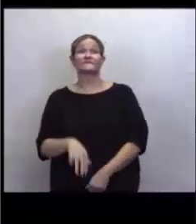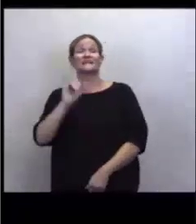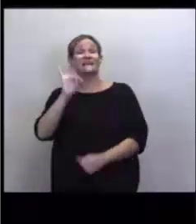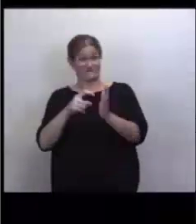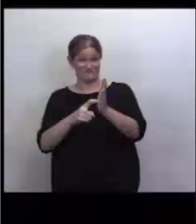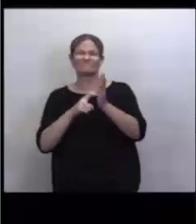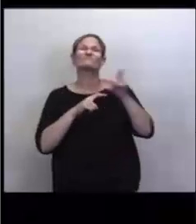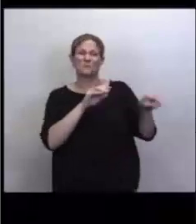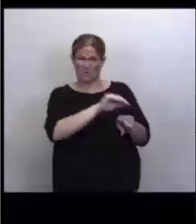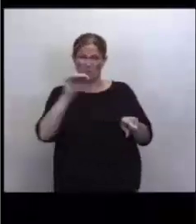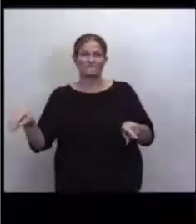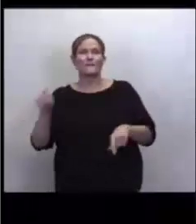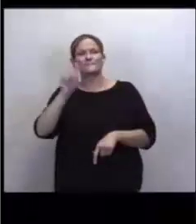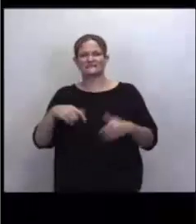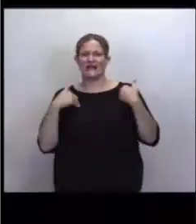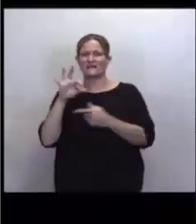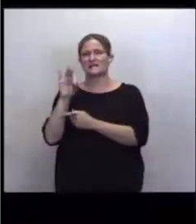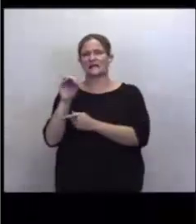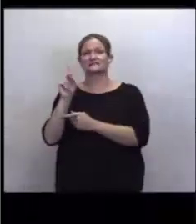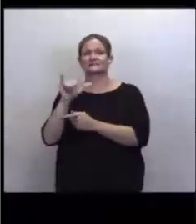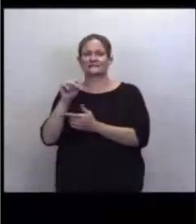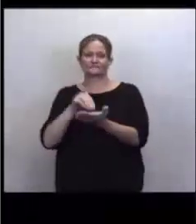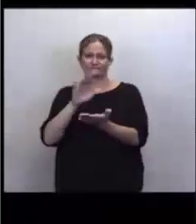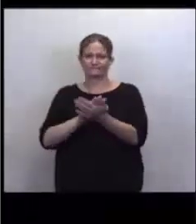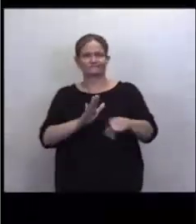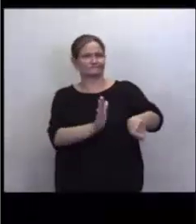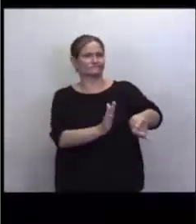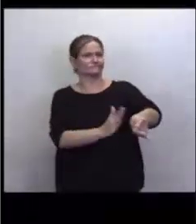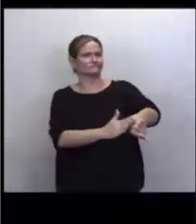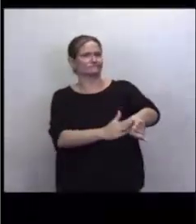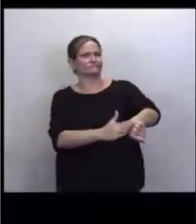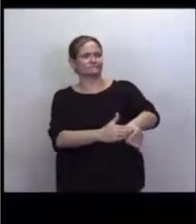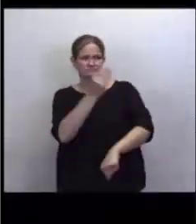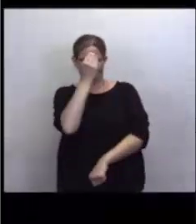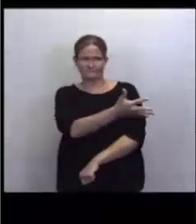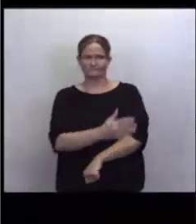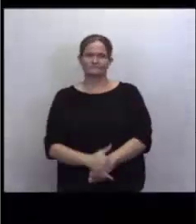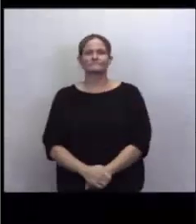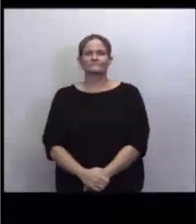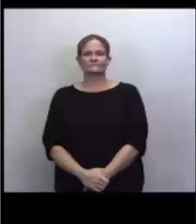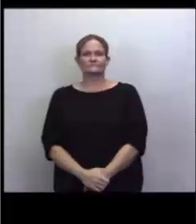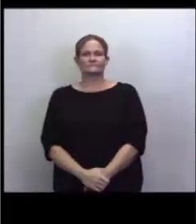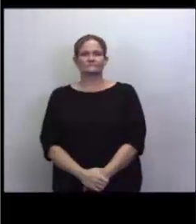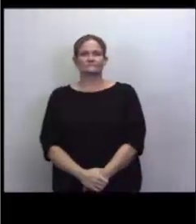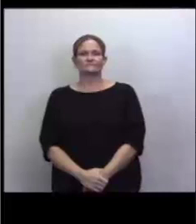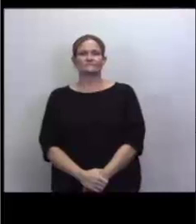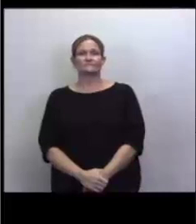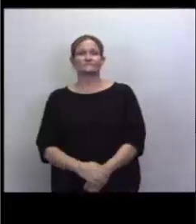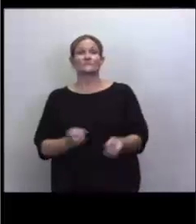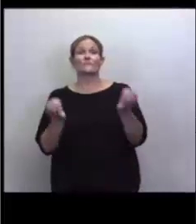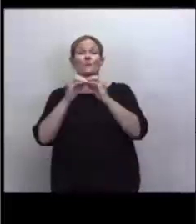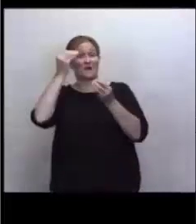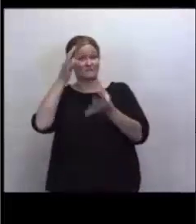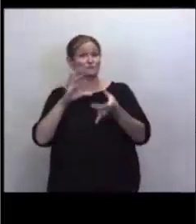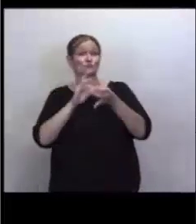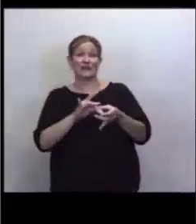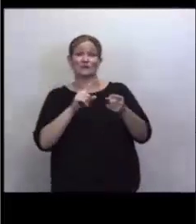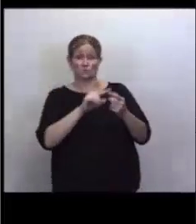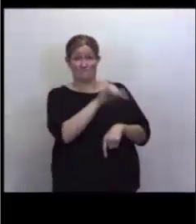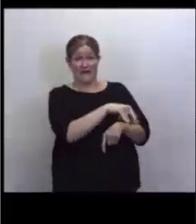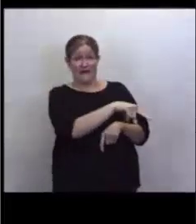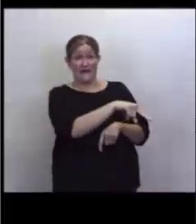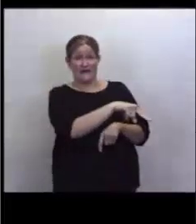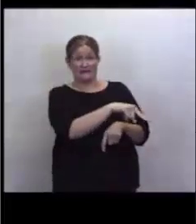reestablecimiento. Pero para ser elegible, hay que hablar con la Oficina de Derecho de Paso antes de mudarse.